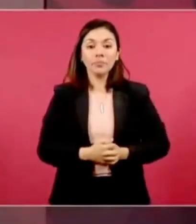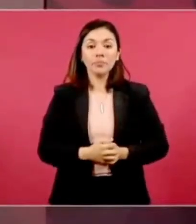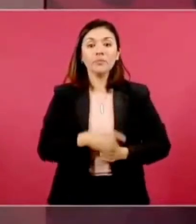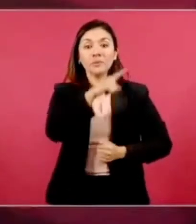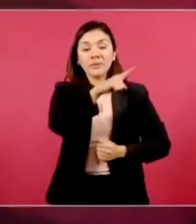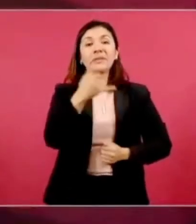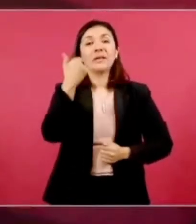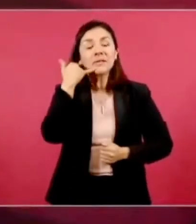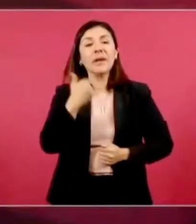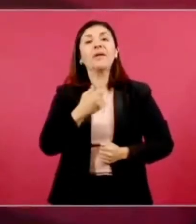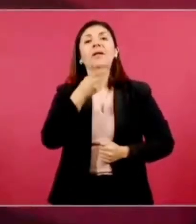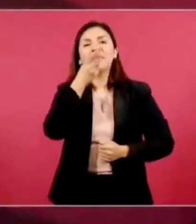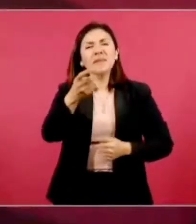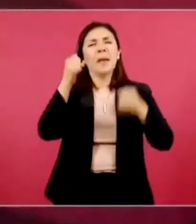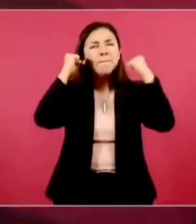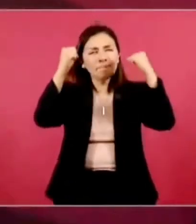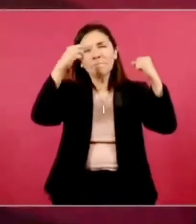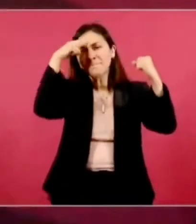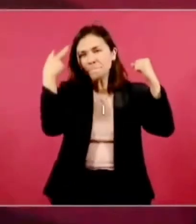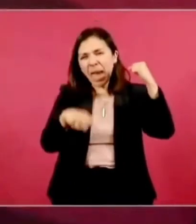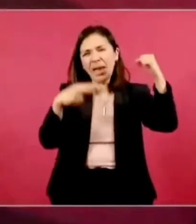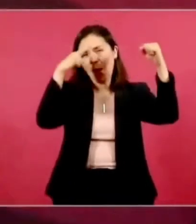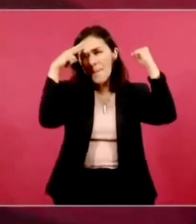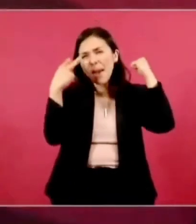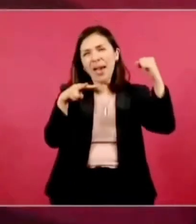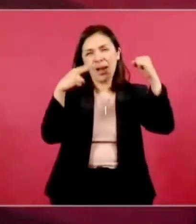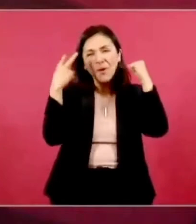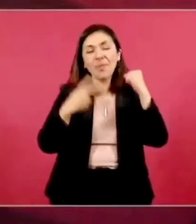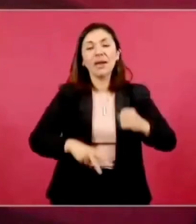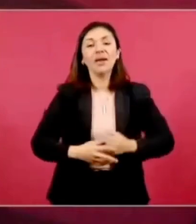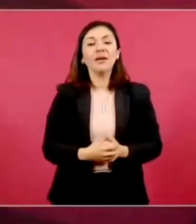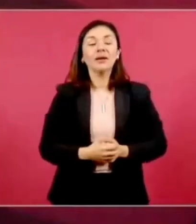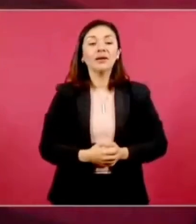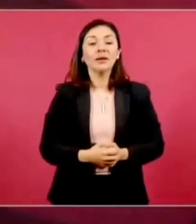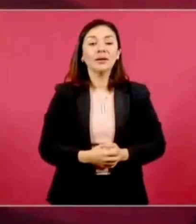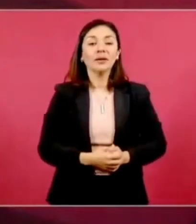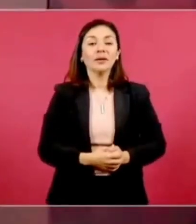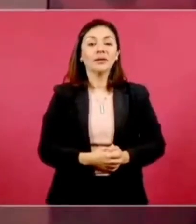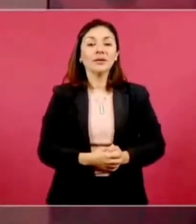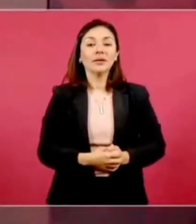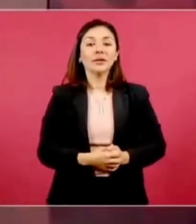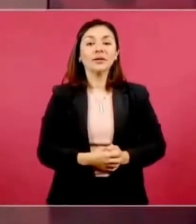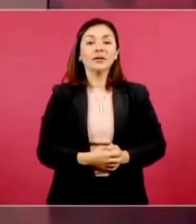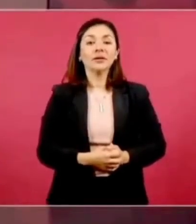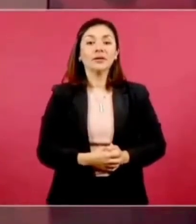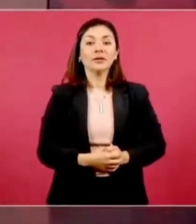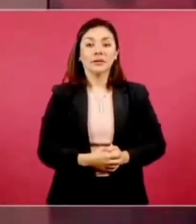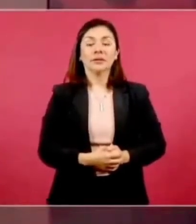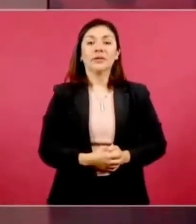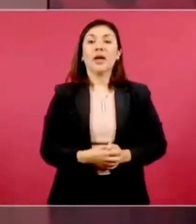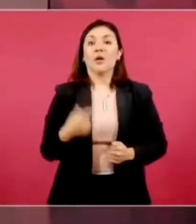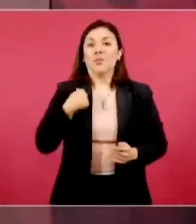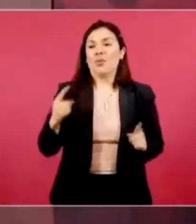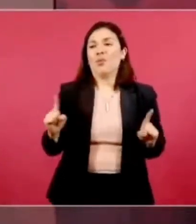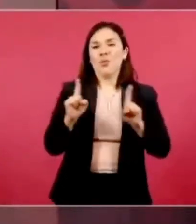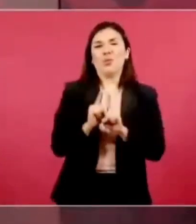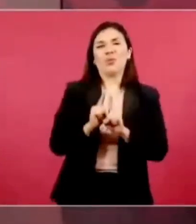México, México, México, México, México. Entonces, estaba Marcelo conmigo ahí.